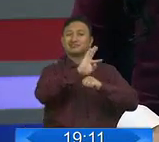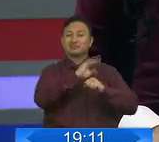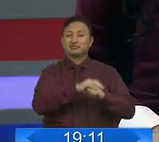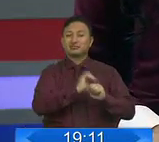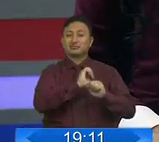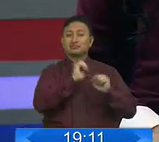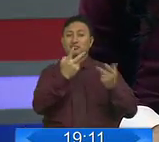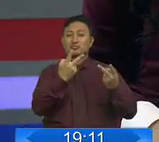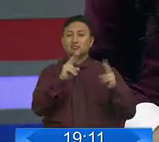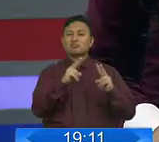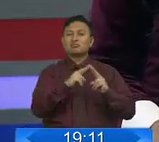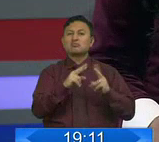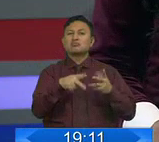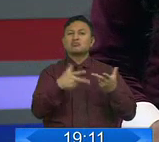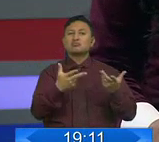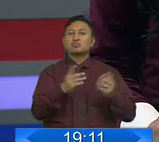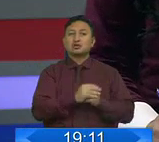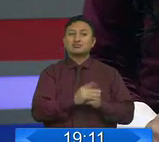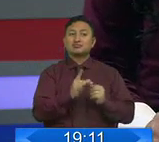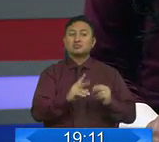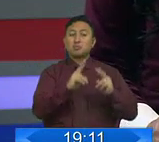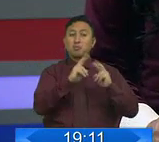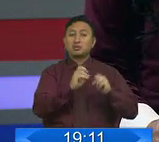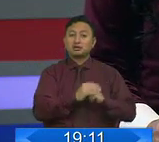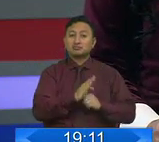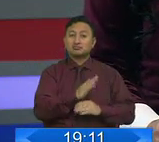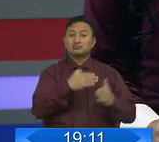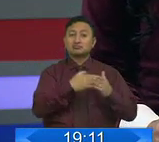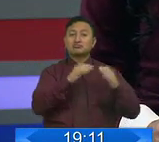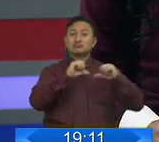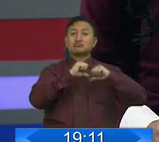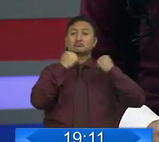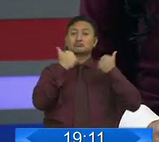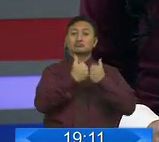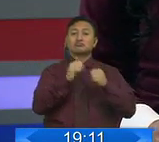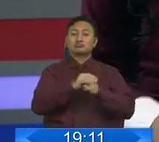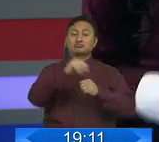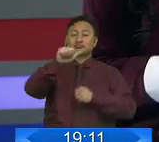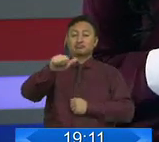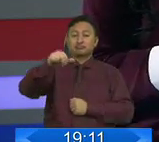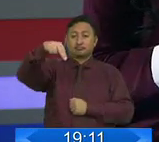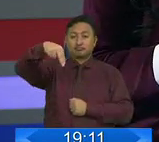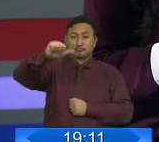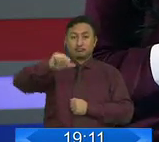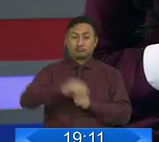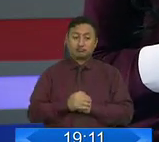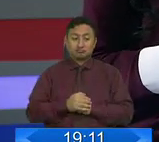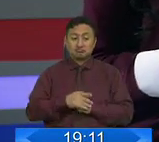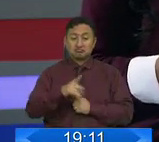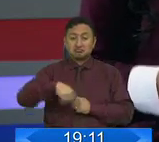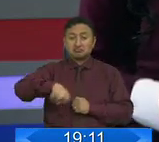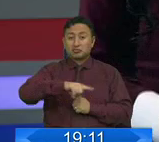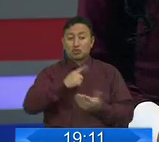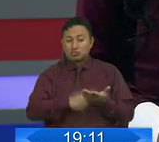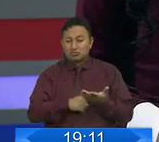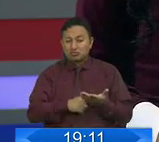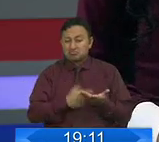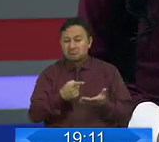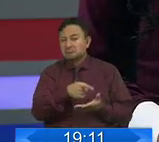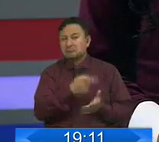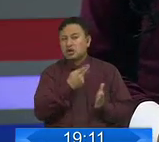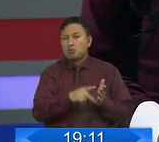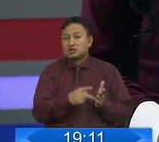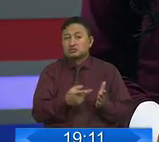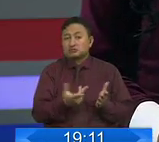los informes en torno a la investigación realizada en contra de la legisladora Ana Galarza. Hay expectativa en torno a cuál será el futuro de la